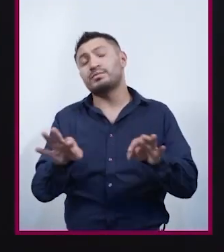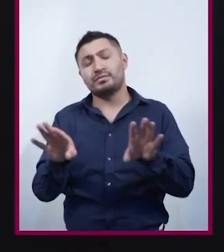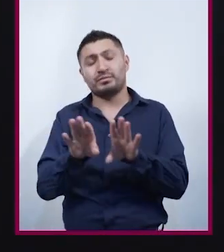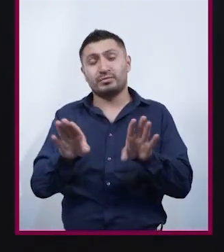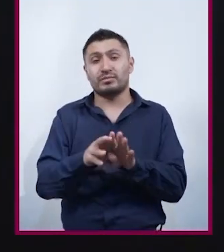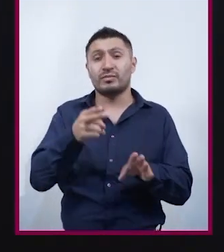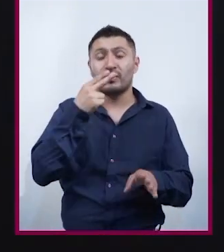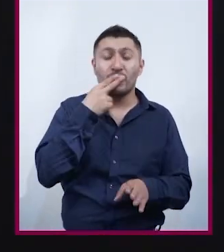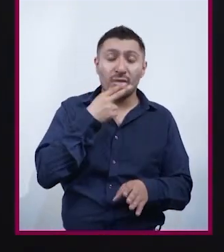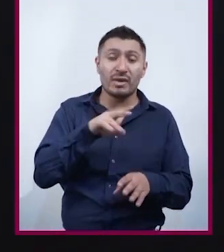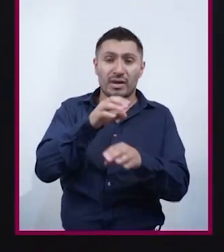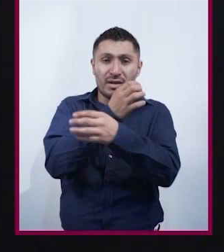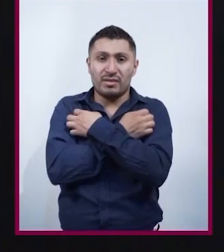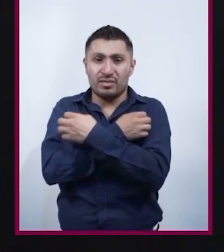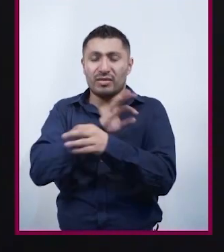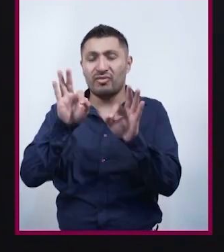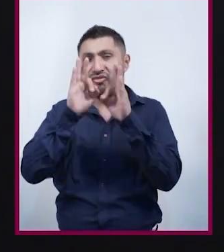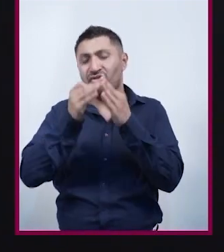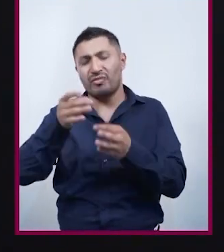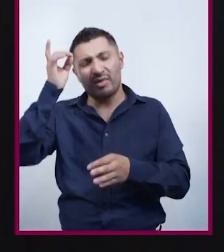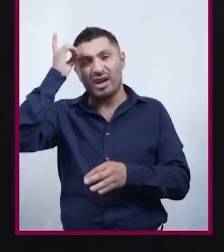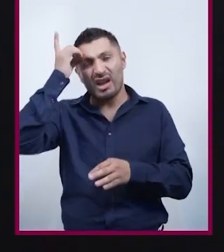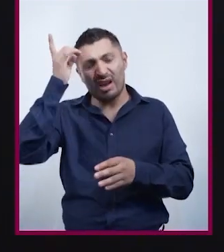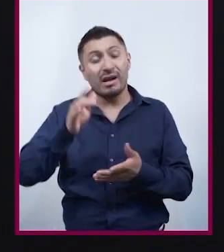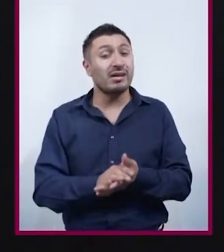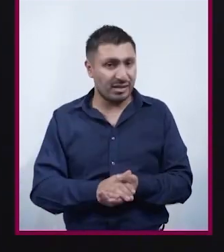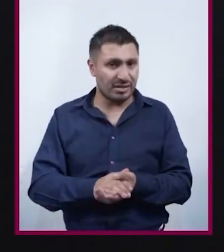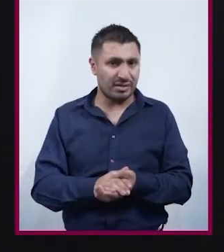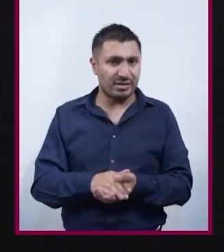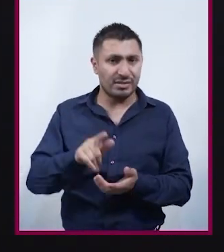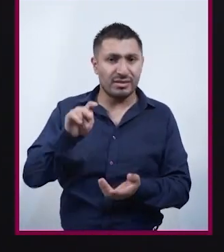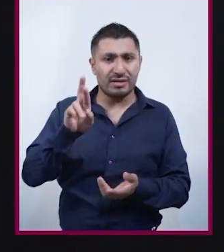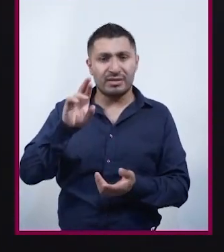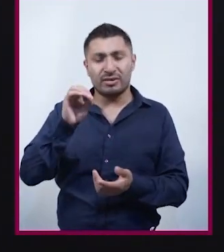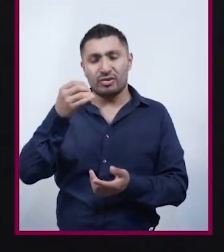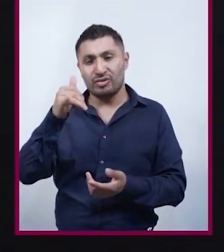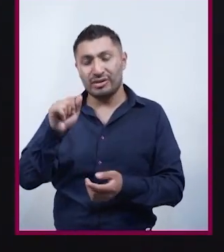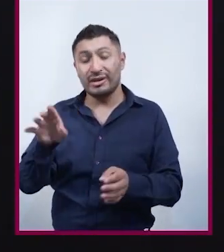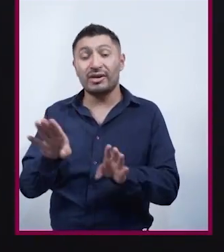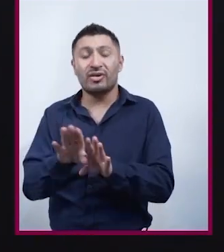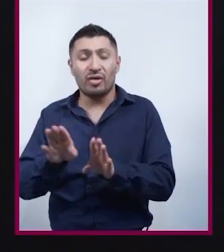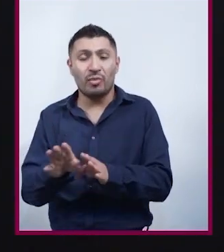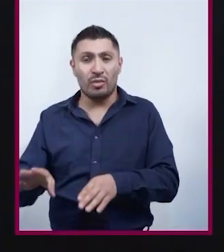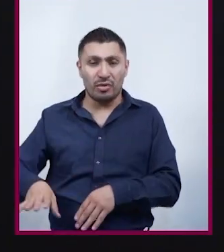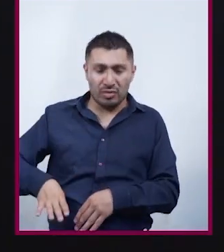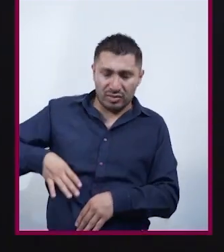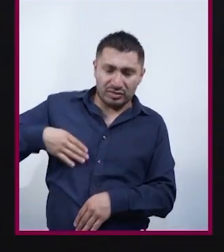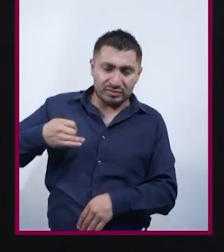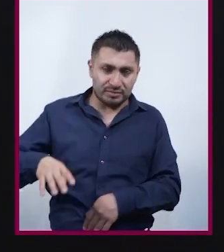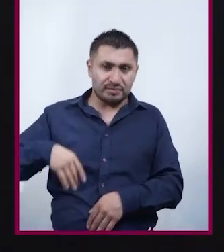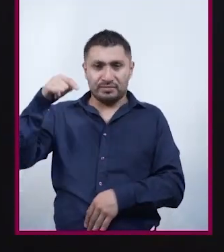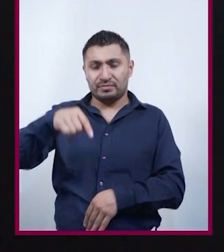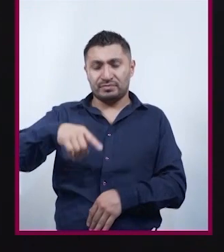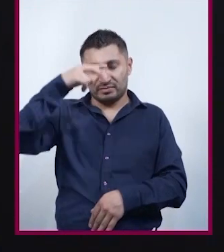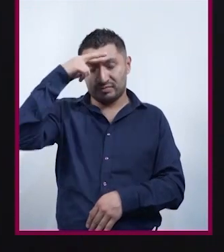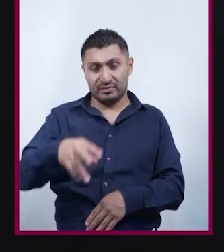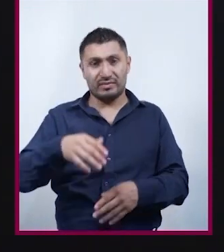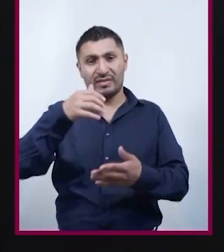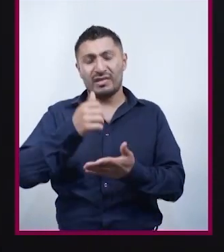criollo ocupó a la educación como una especie de caballo de Troya, como una estrategia en su lucha por transformar a